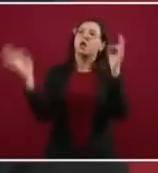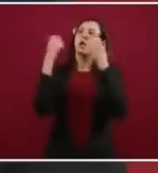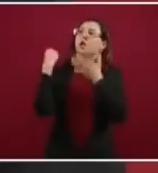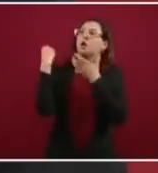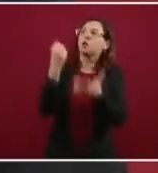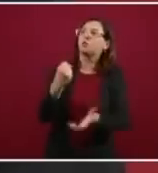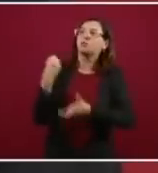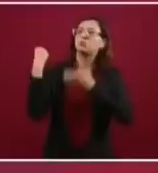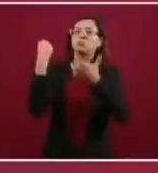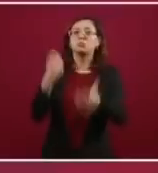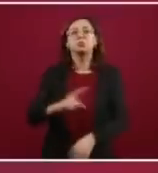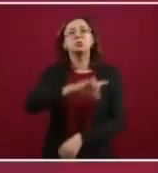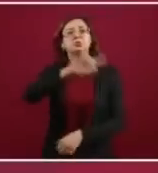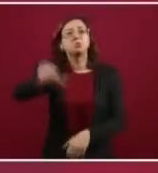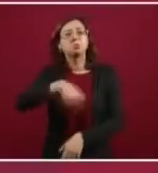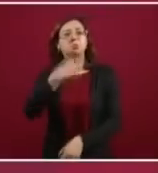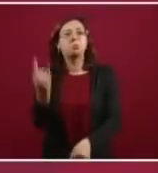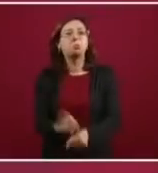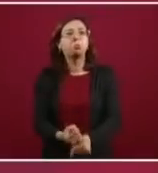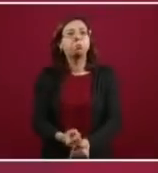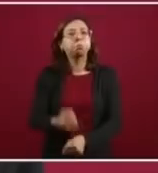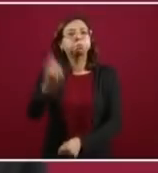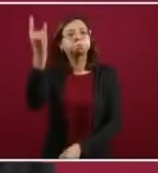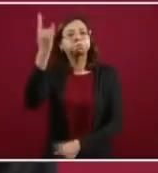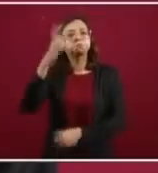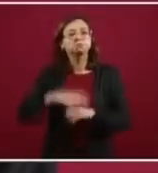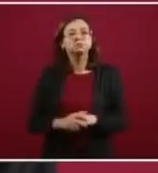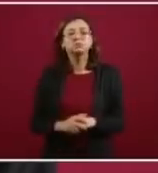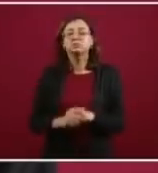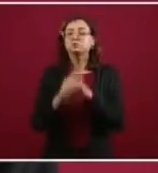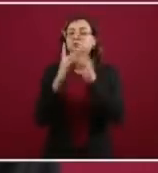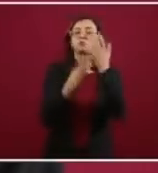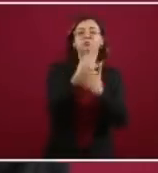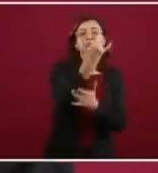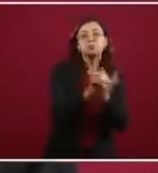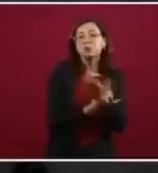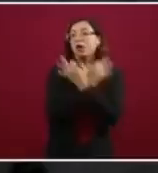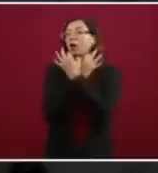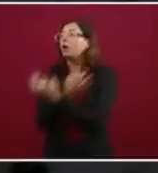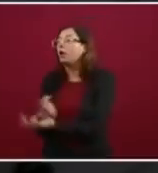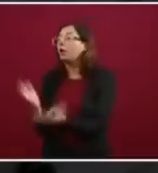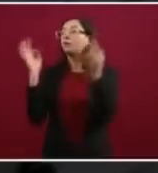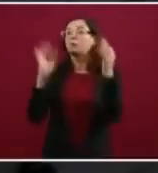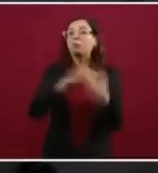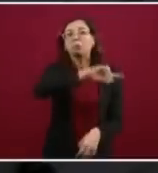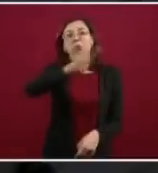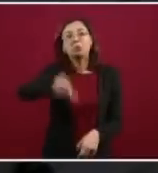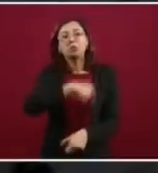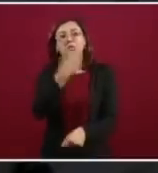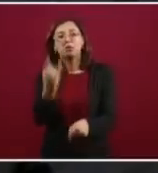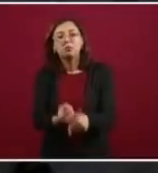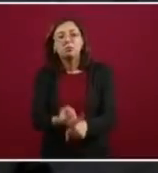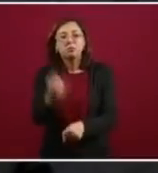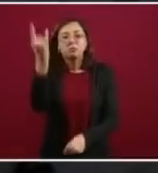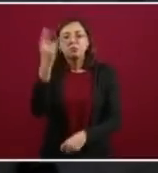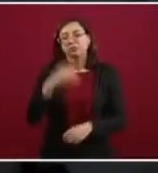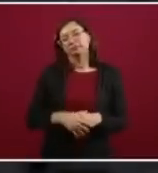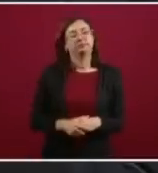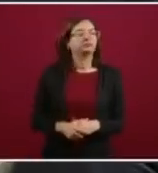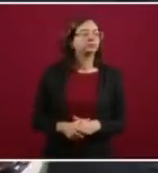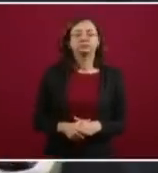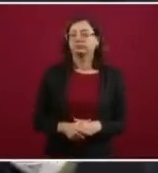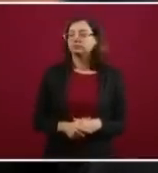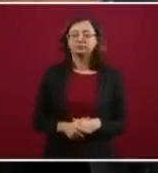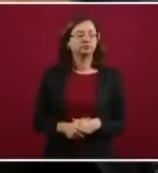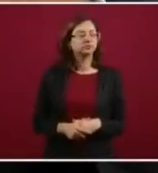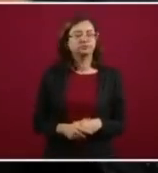inversiones que no se realicen o proyectos que no se lleven a la práctica. Entonces, es